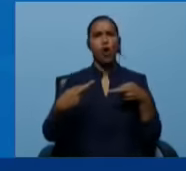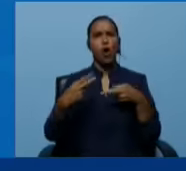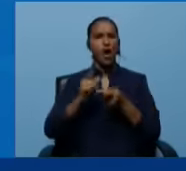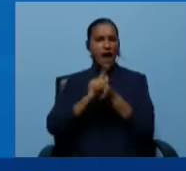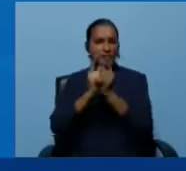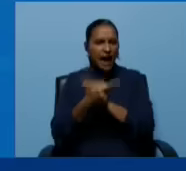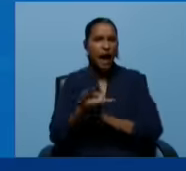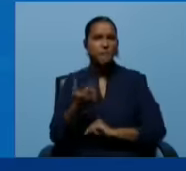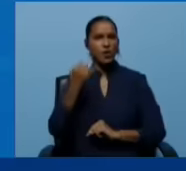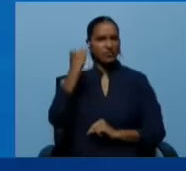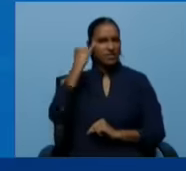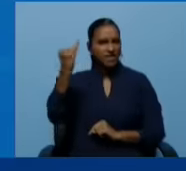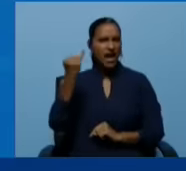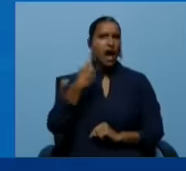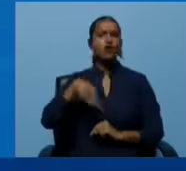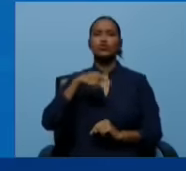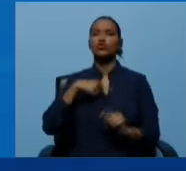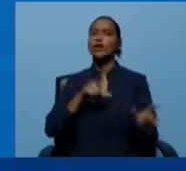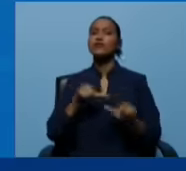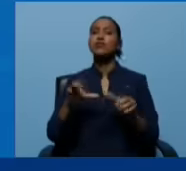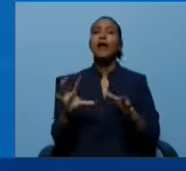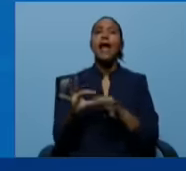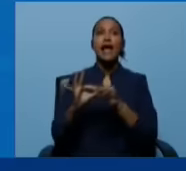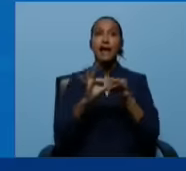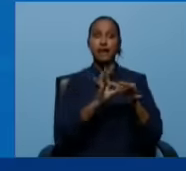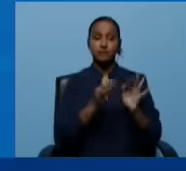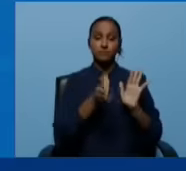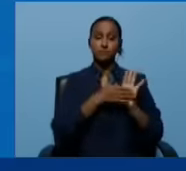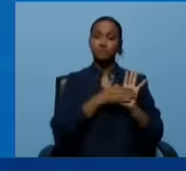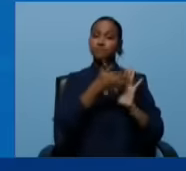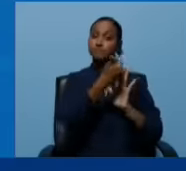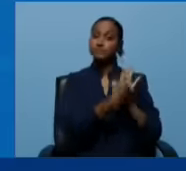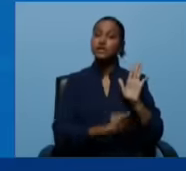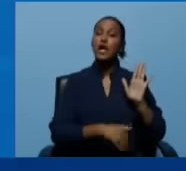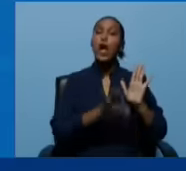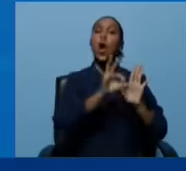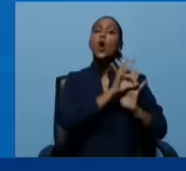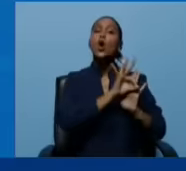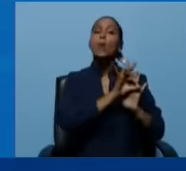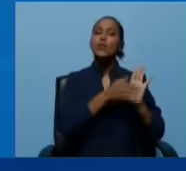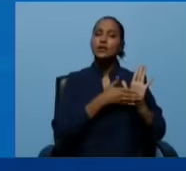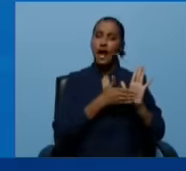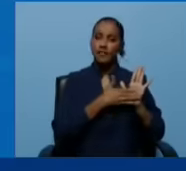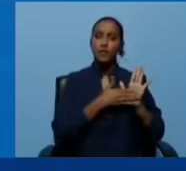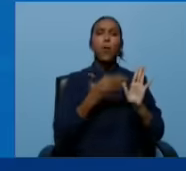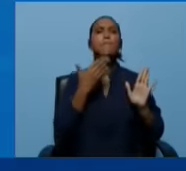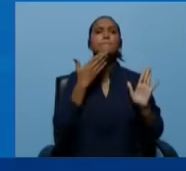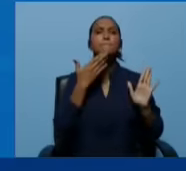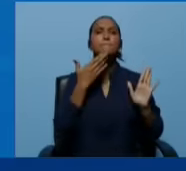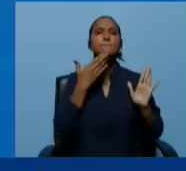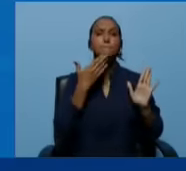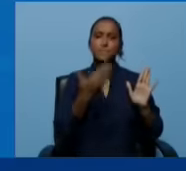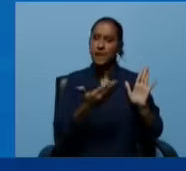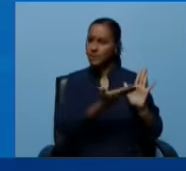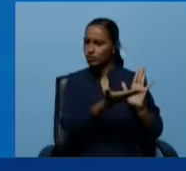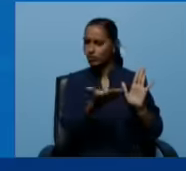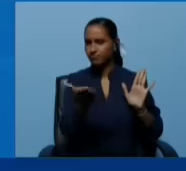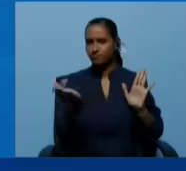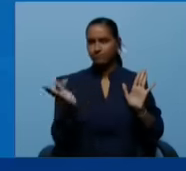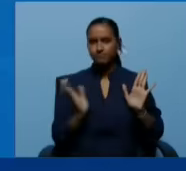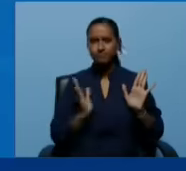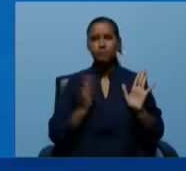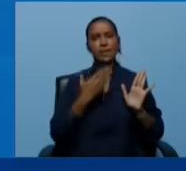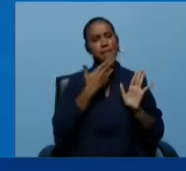como alianza, somos alianza. Aquí está el comunicado con el permiso de